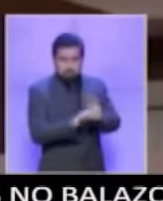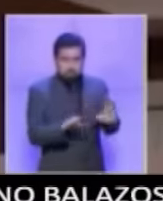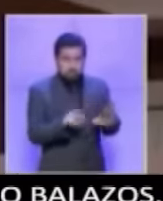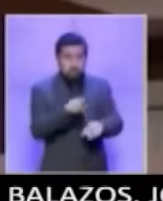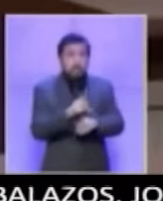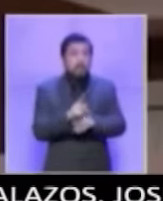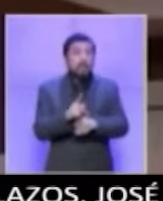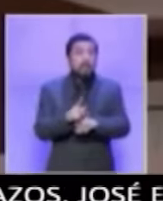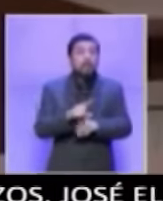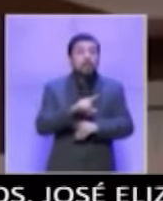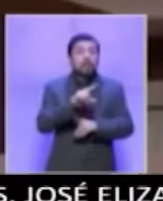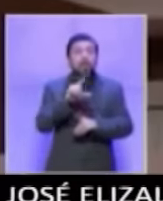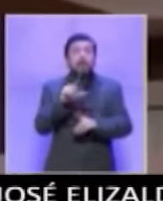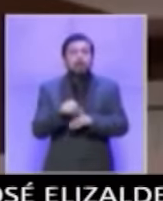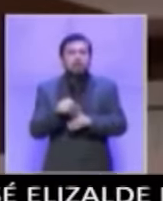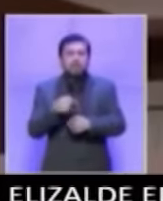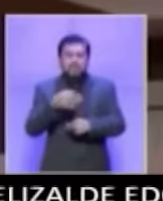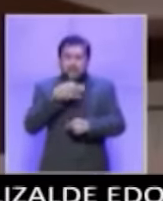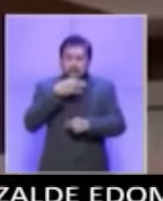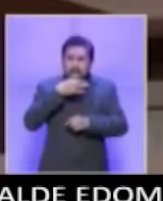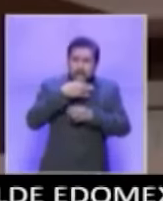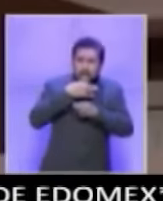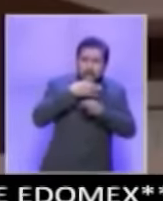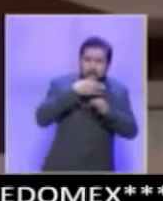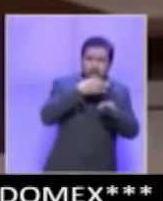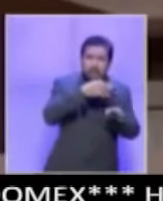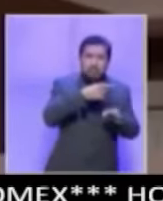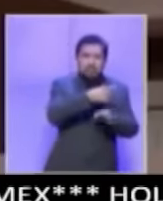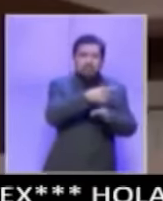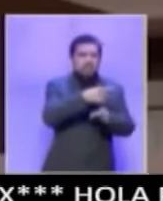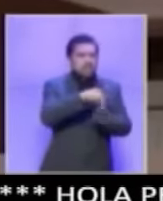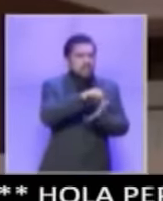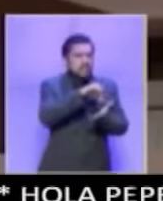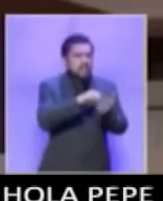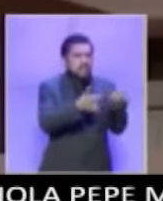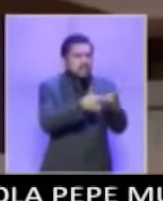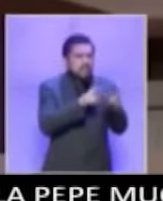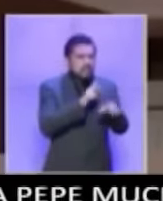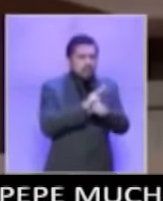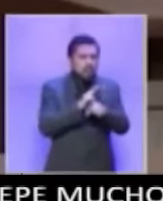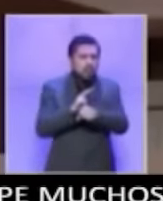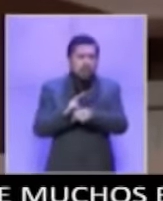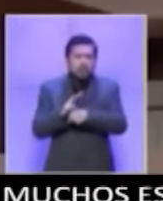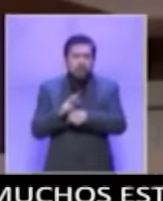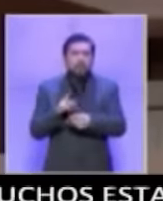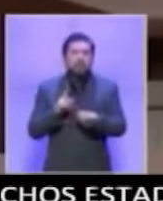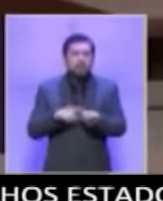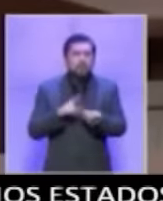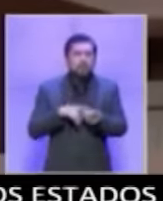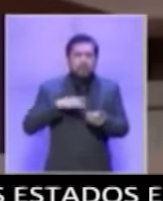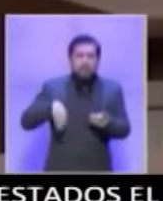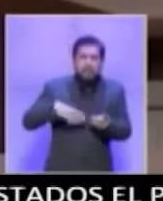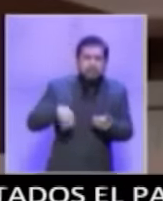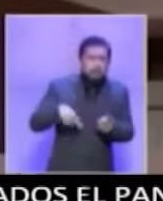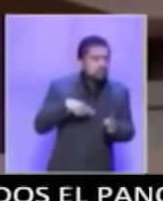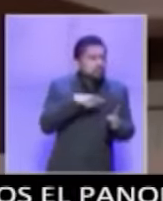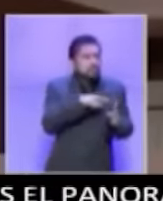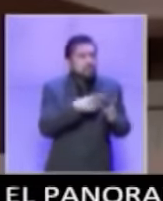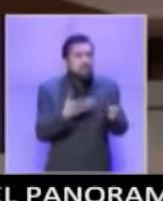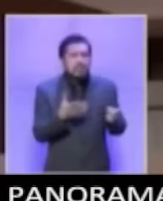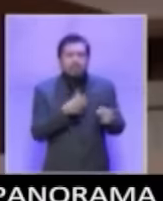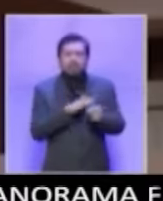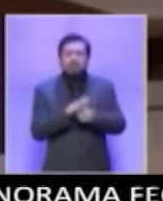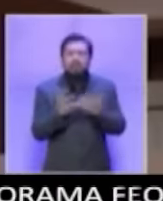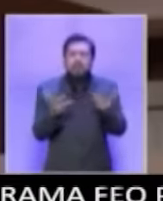la preferencia que los lleve a la siguiente ronda en donde después de una consulta después de una encuesta Bueno ya